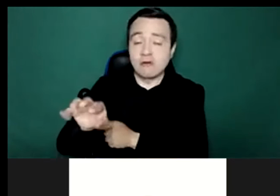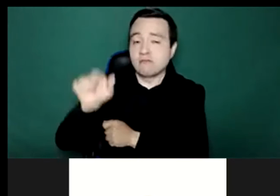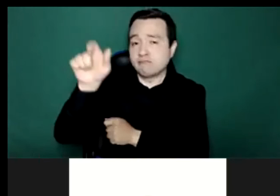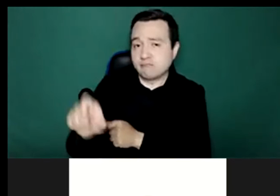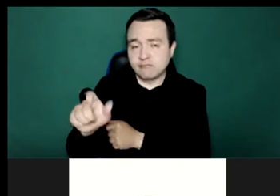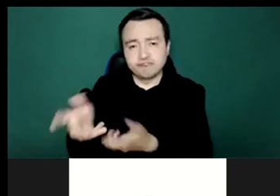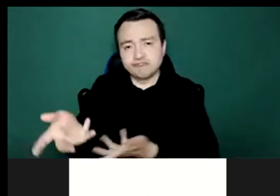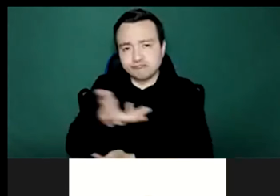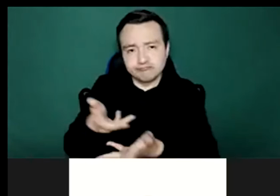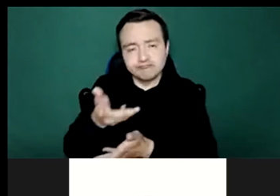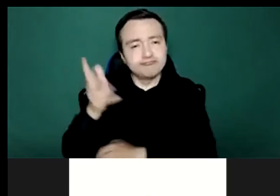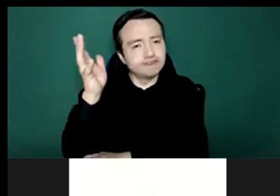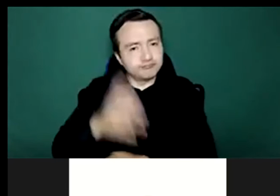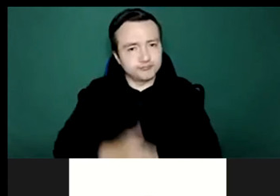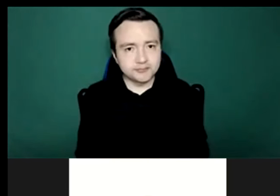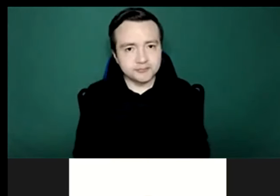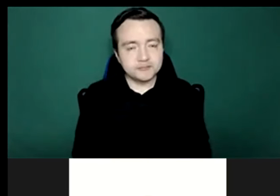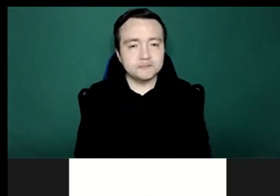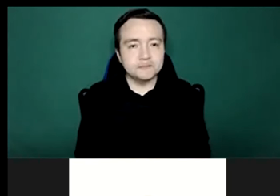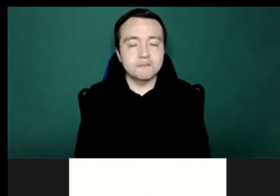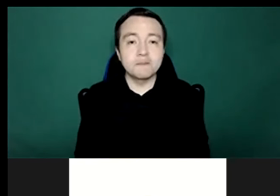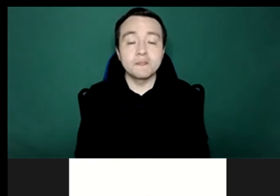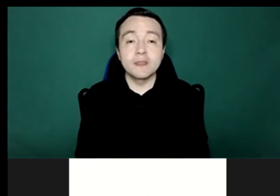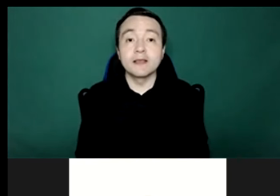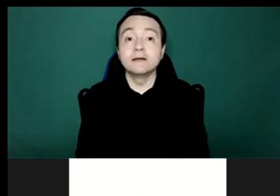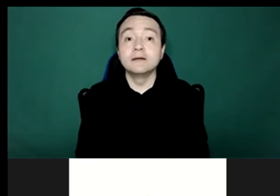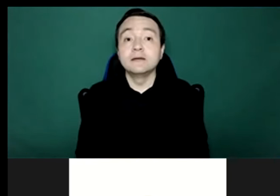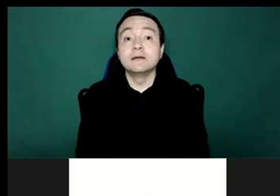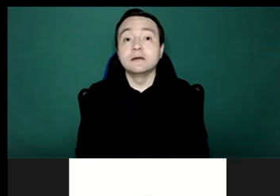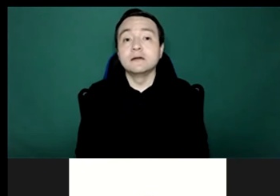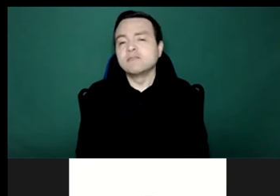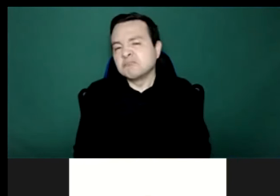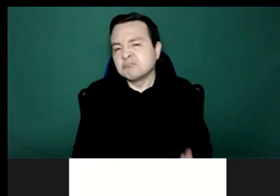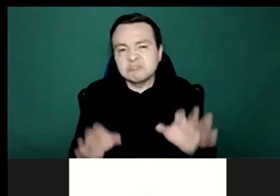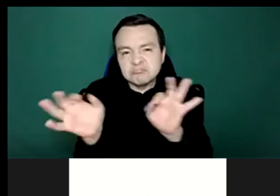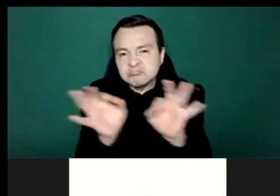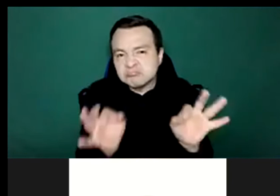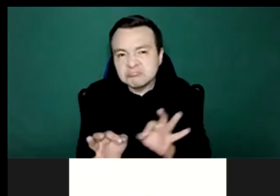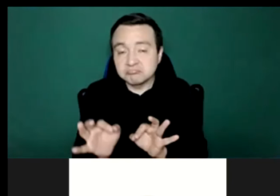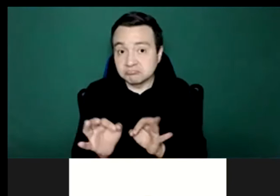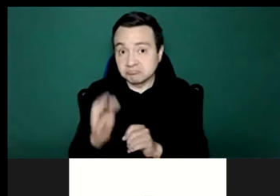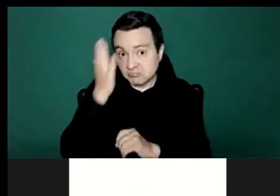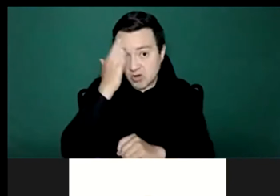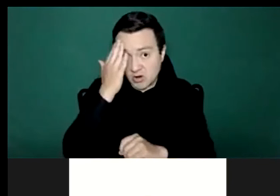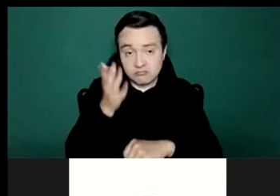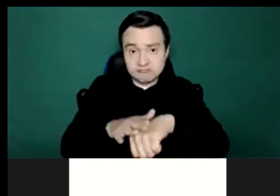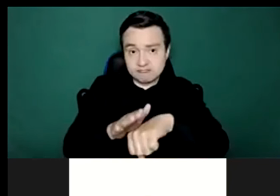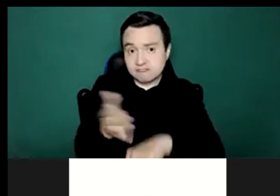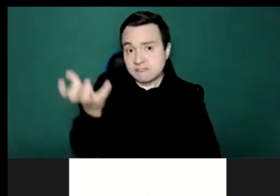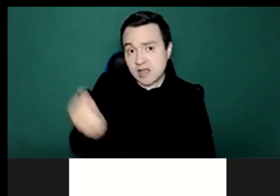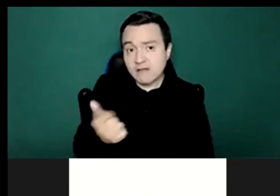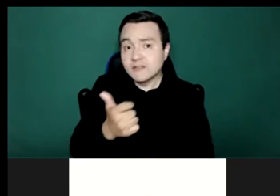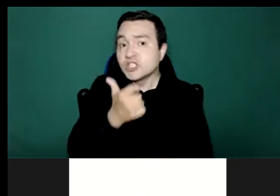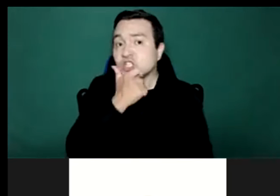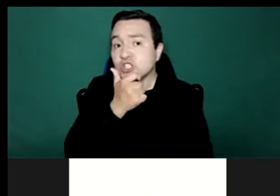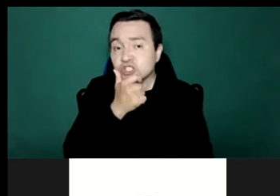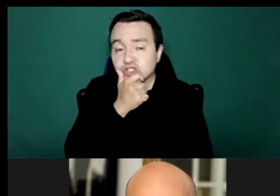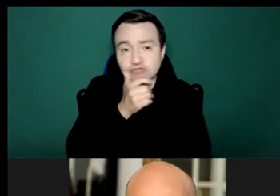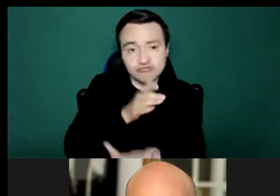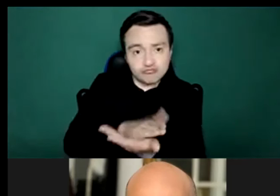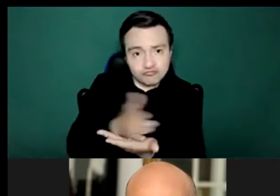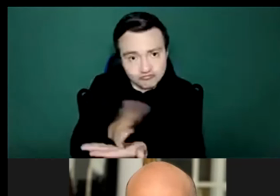departamento. Un par de cosas de logística. Tomen nota que tenemos traducción al inglés y español